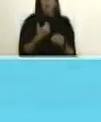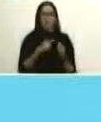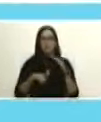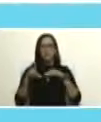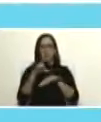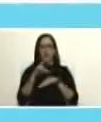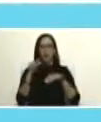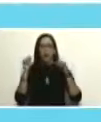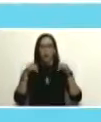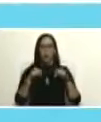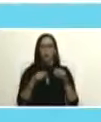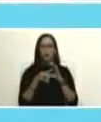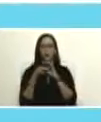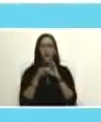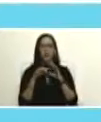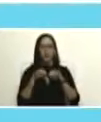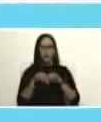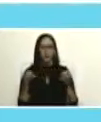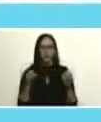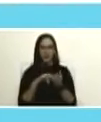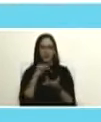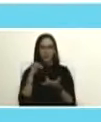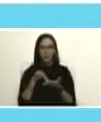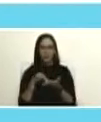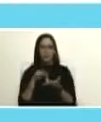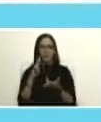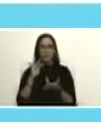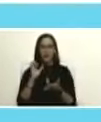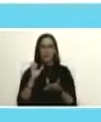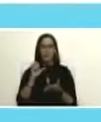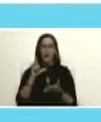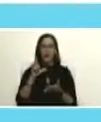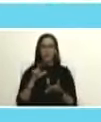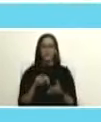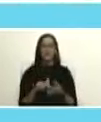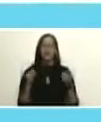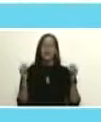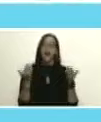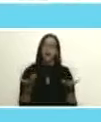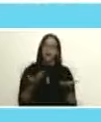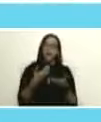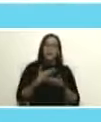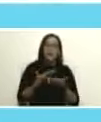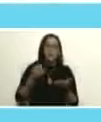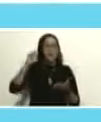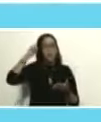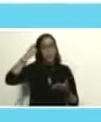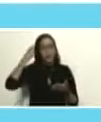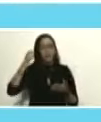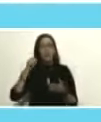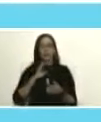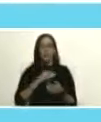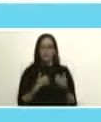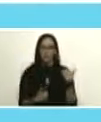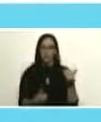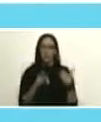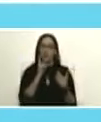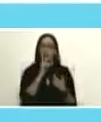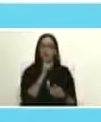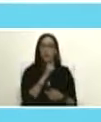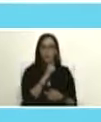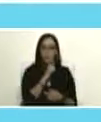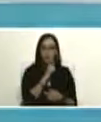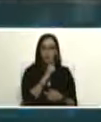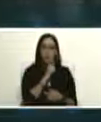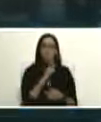Baral, hoy Unidad Educativa Nacional Rafael María Baral, a quien le debo y le recuerdo esto, presidente, el nombre de